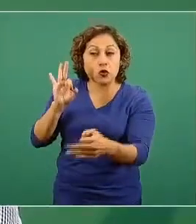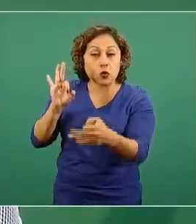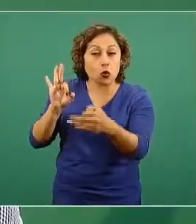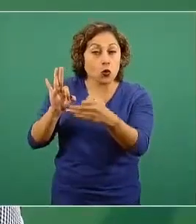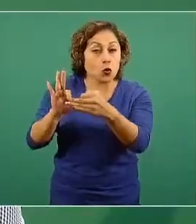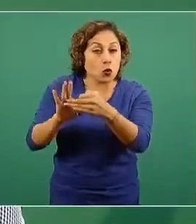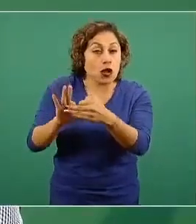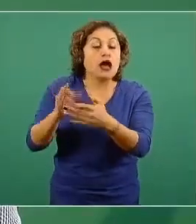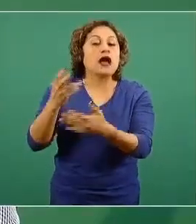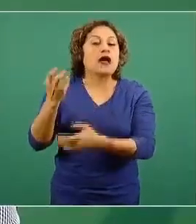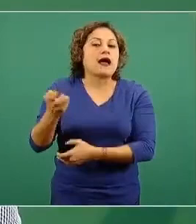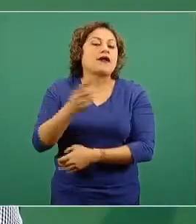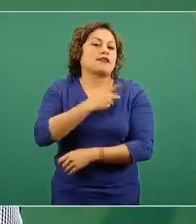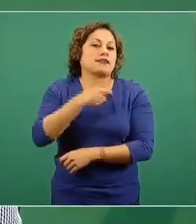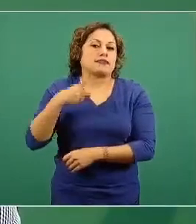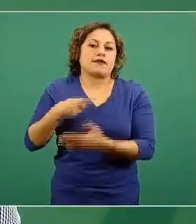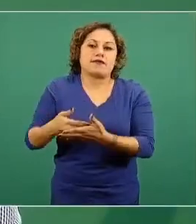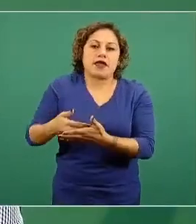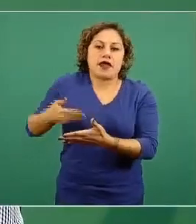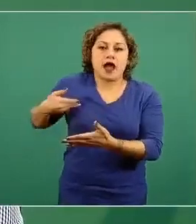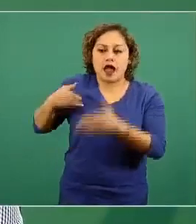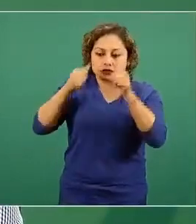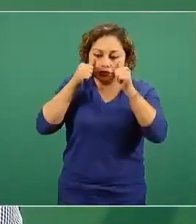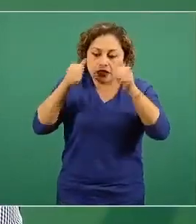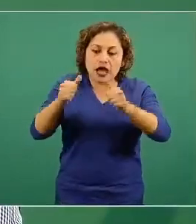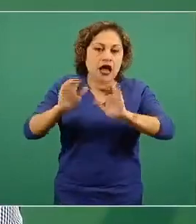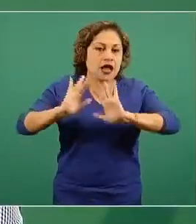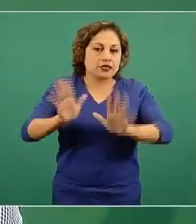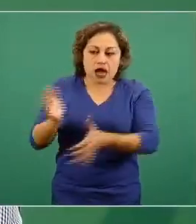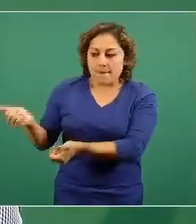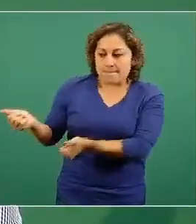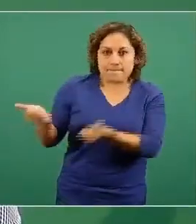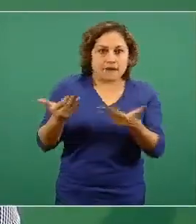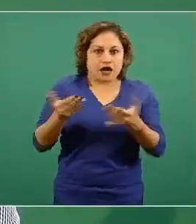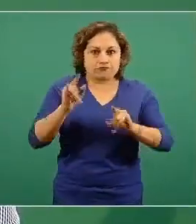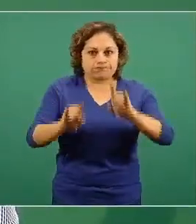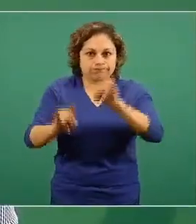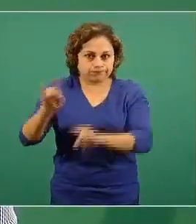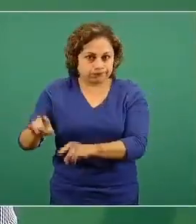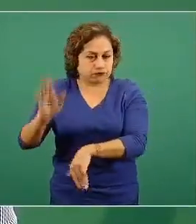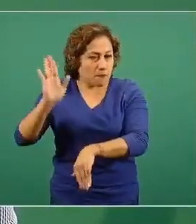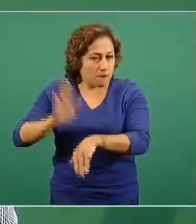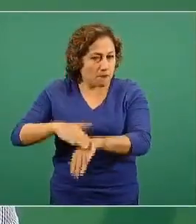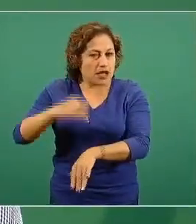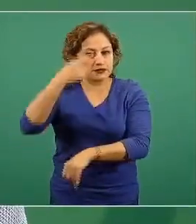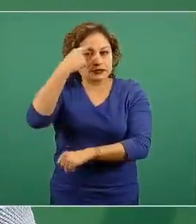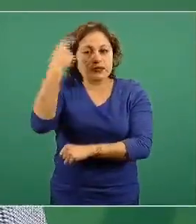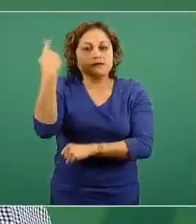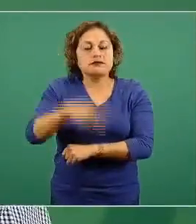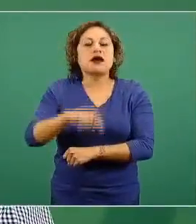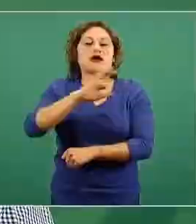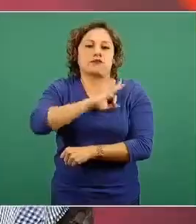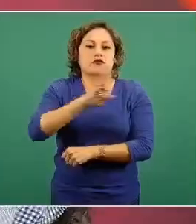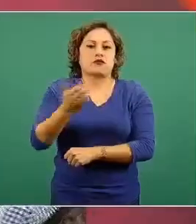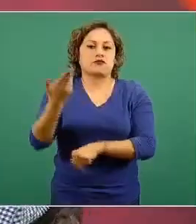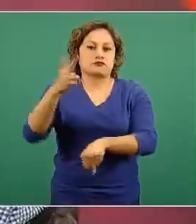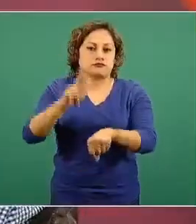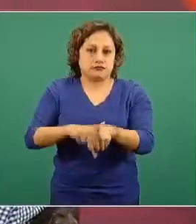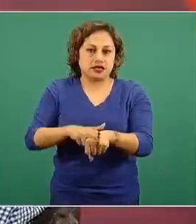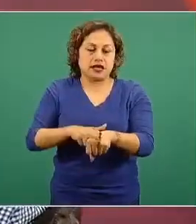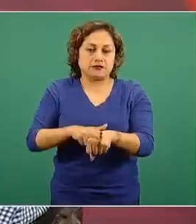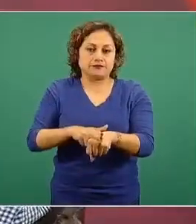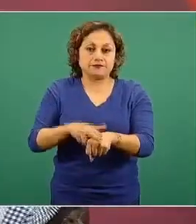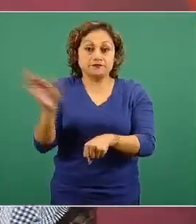estado ya teniendo todo lo necesario para la expansión y reconversión, para que entonces una vez que se pasa